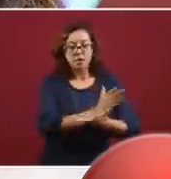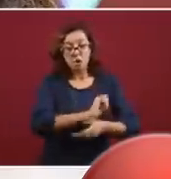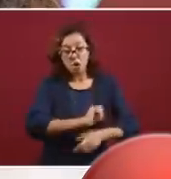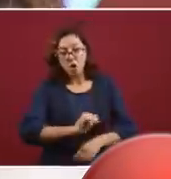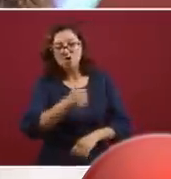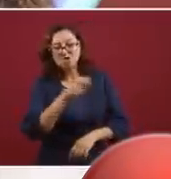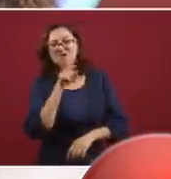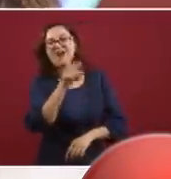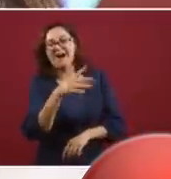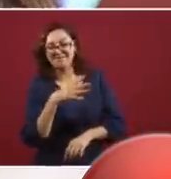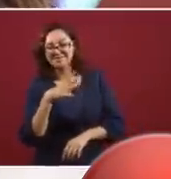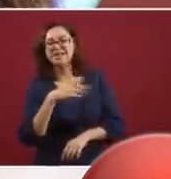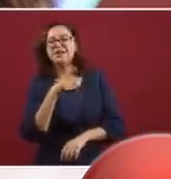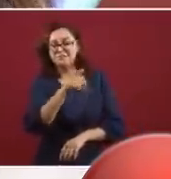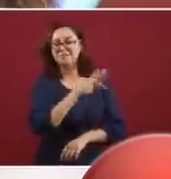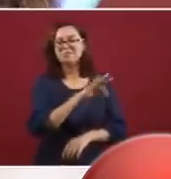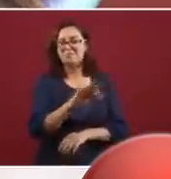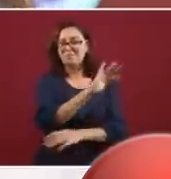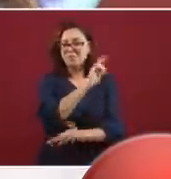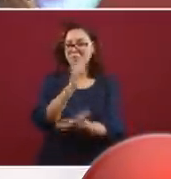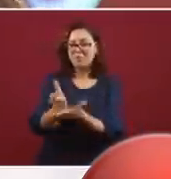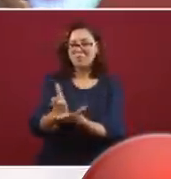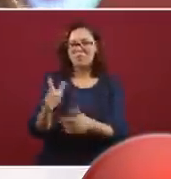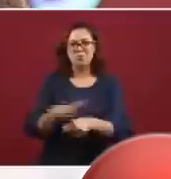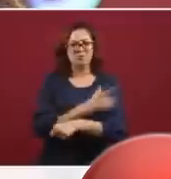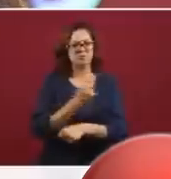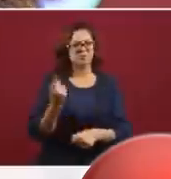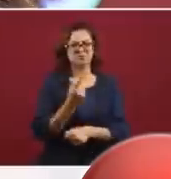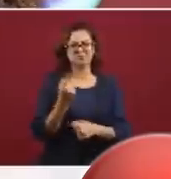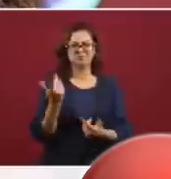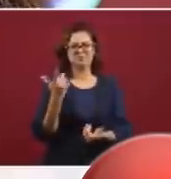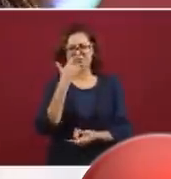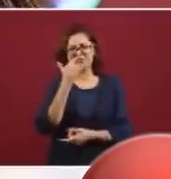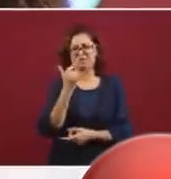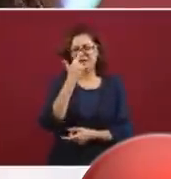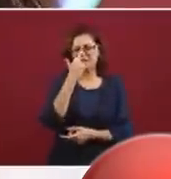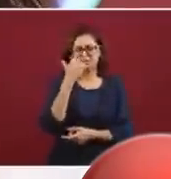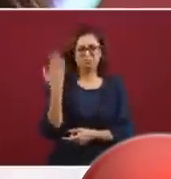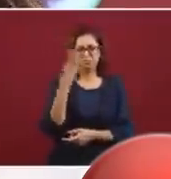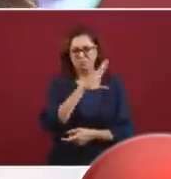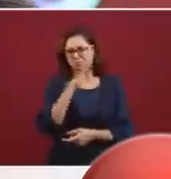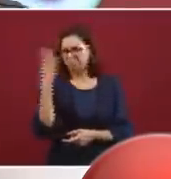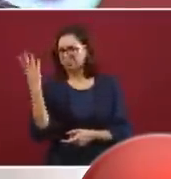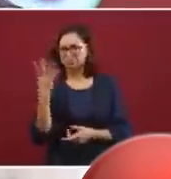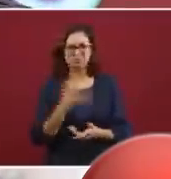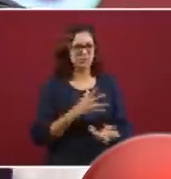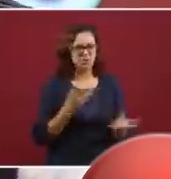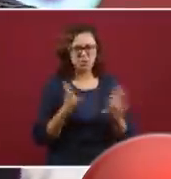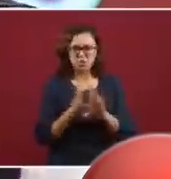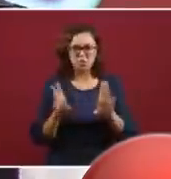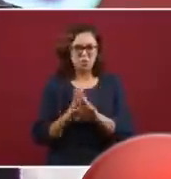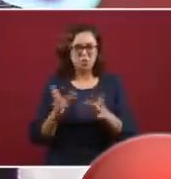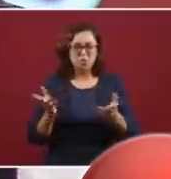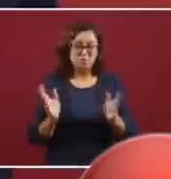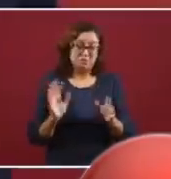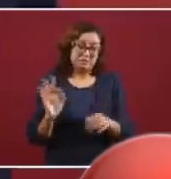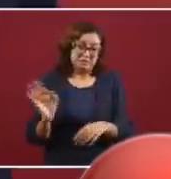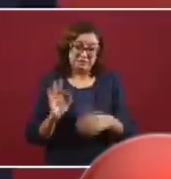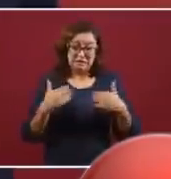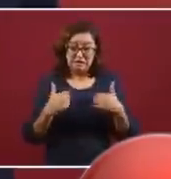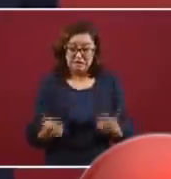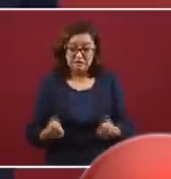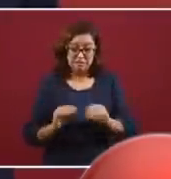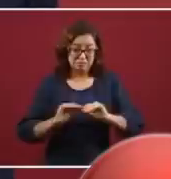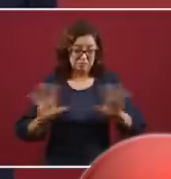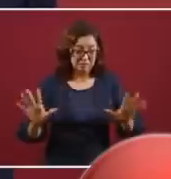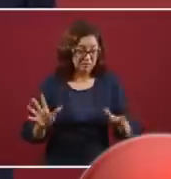el crédito fiscal, porque si no es también una irregularidad no estar nosotros, los funcionarios, atrás de aquello. No sé si me explico, pero en todo caso aquí me quedo para